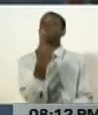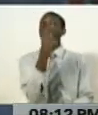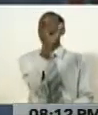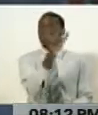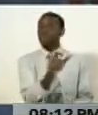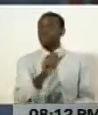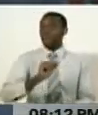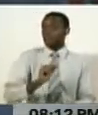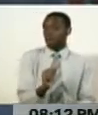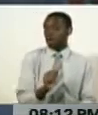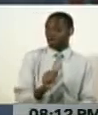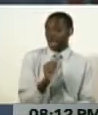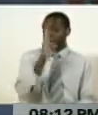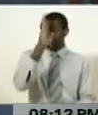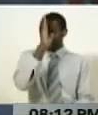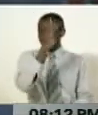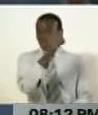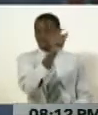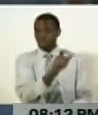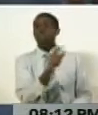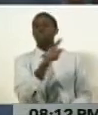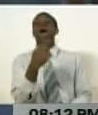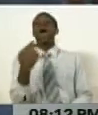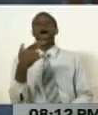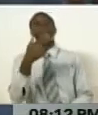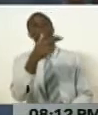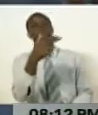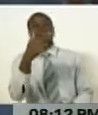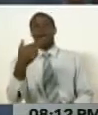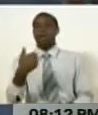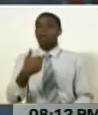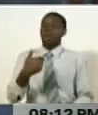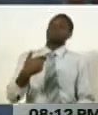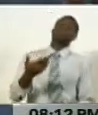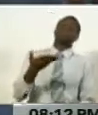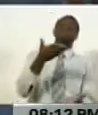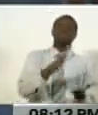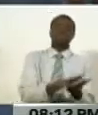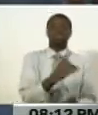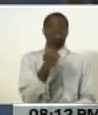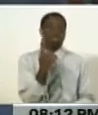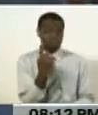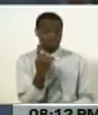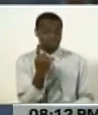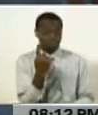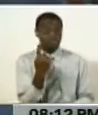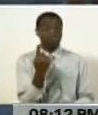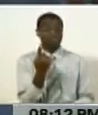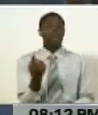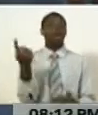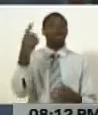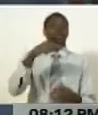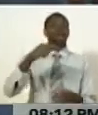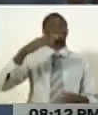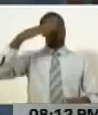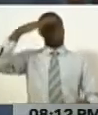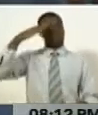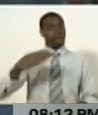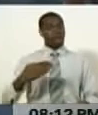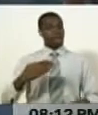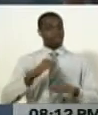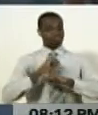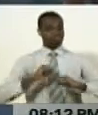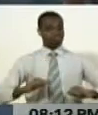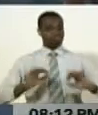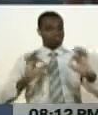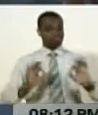la policía del estado Barinas recibió un impacto de bala en el tórax, al igual que un funcionario de la Guardia Nacional